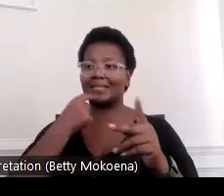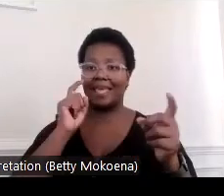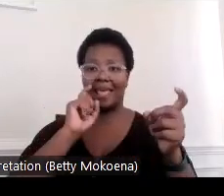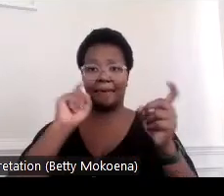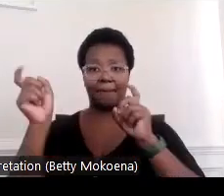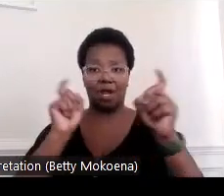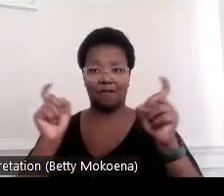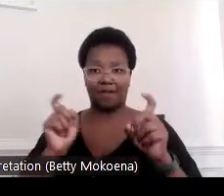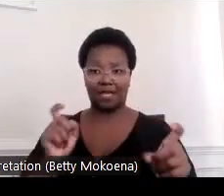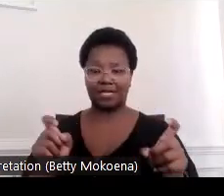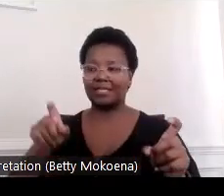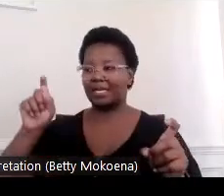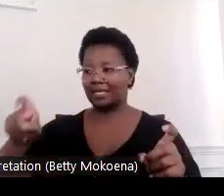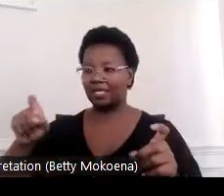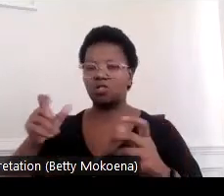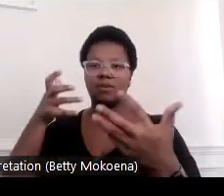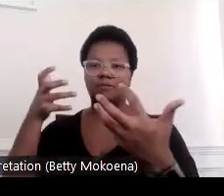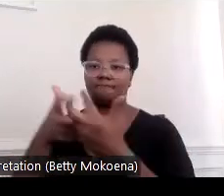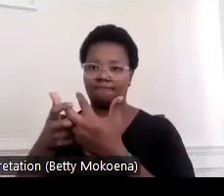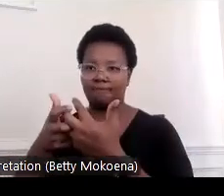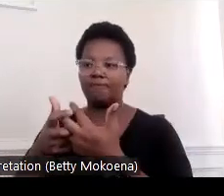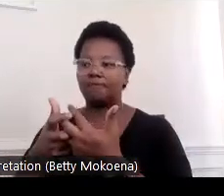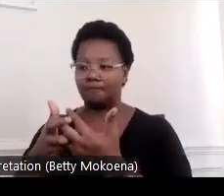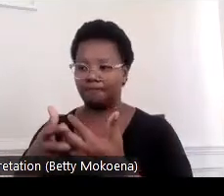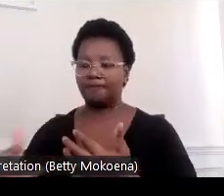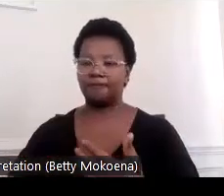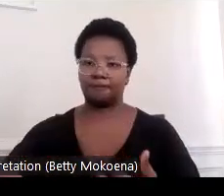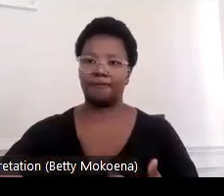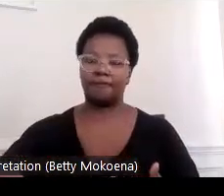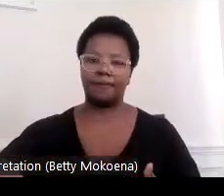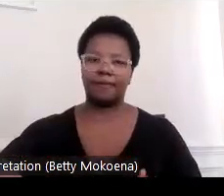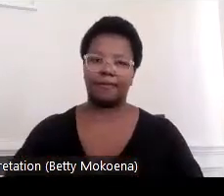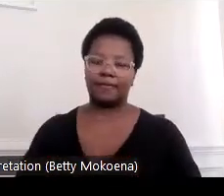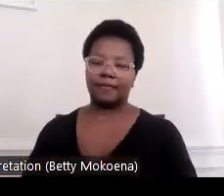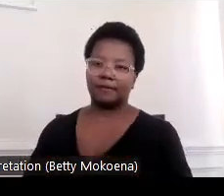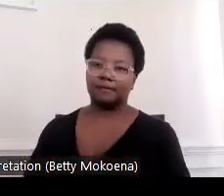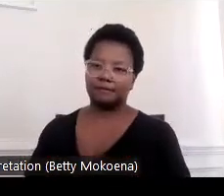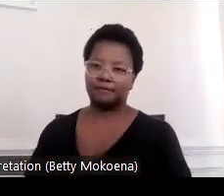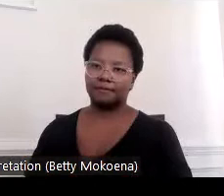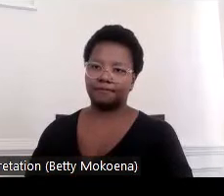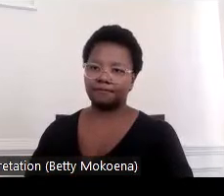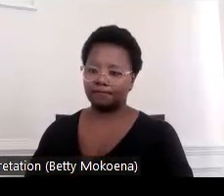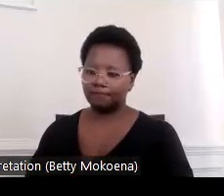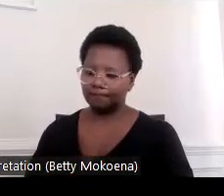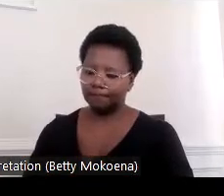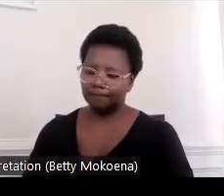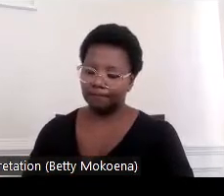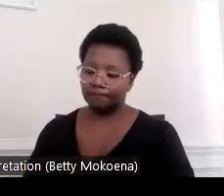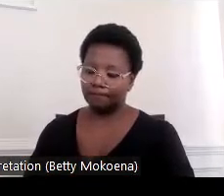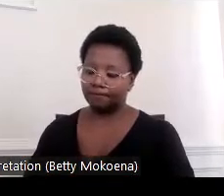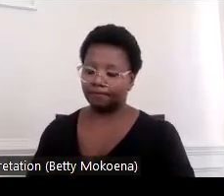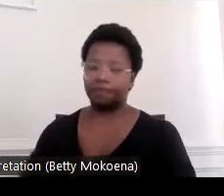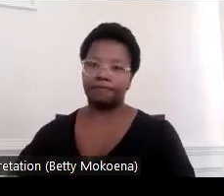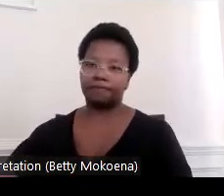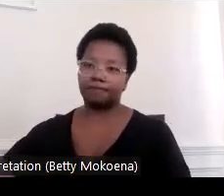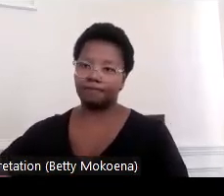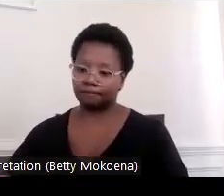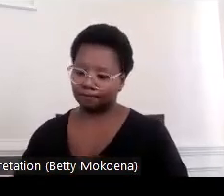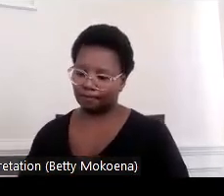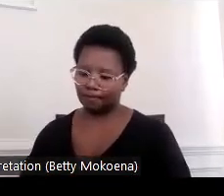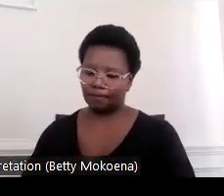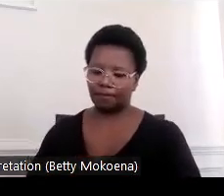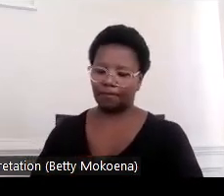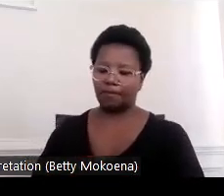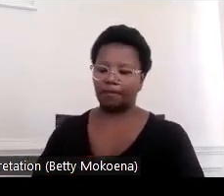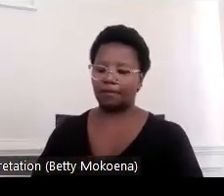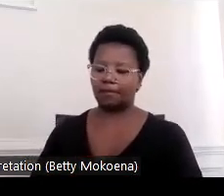tiene que haber no tiene que haber modificaciones ajustes a esas exigencias en base individual